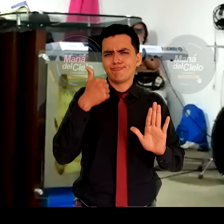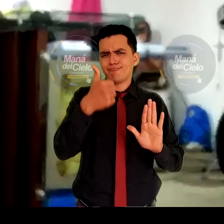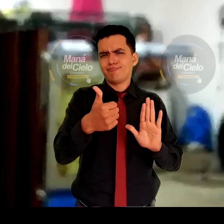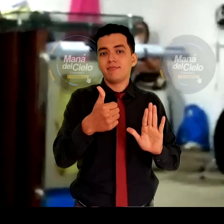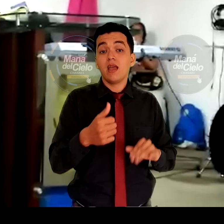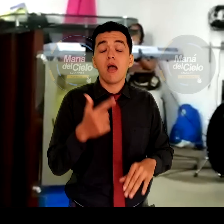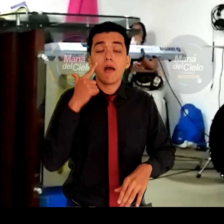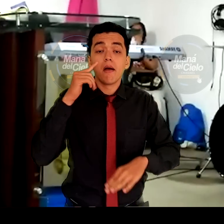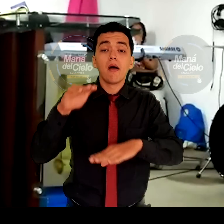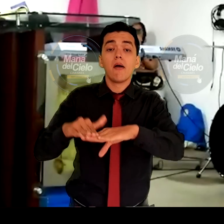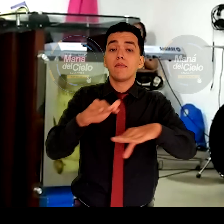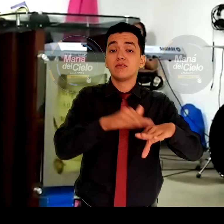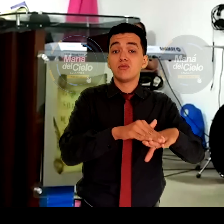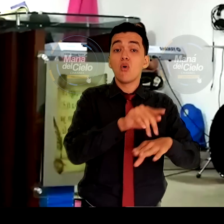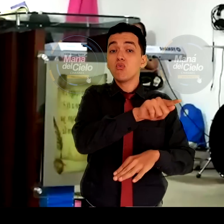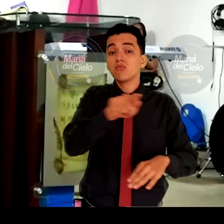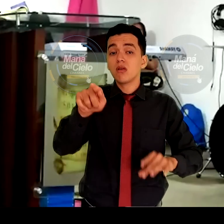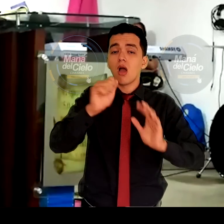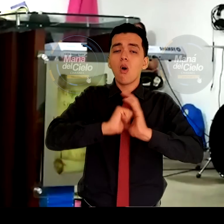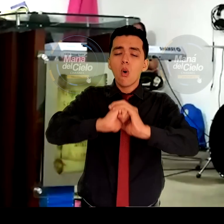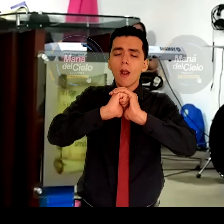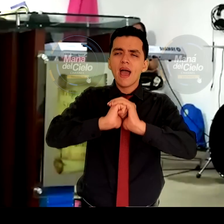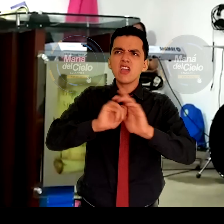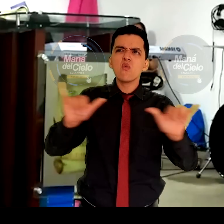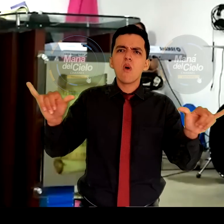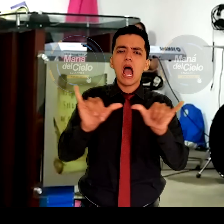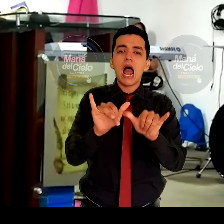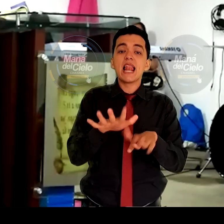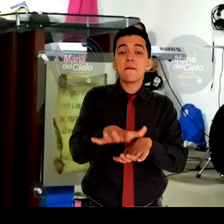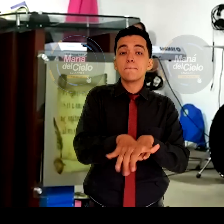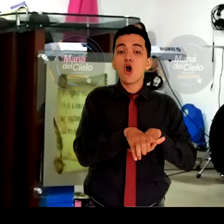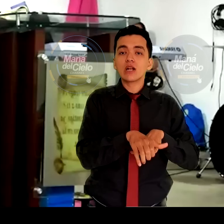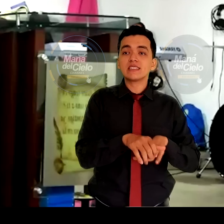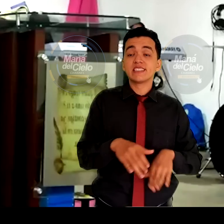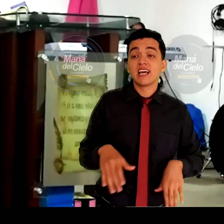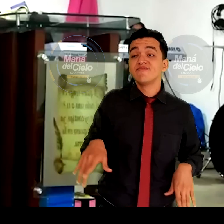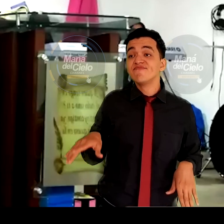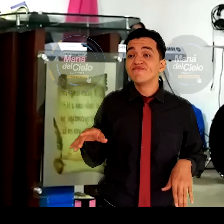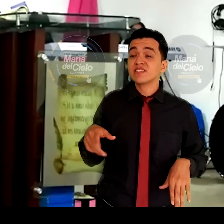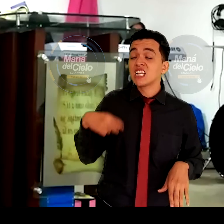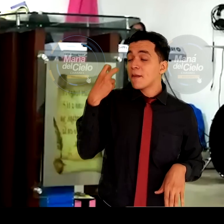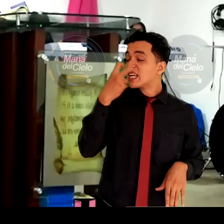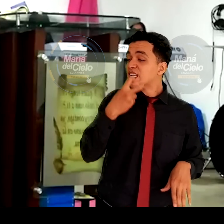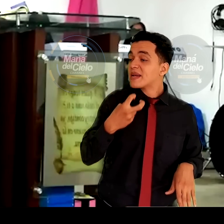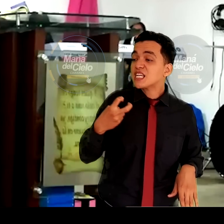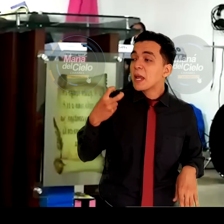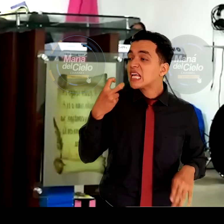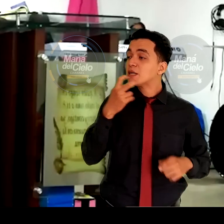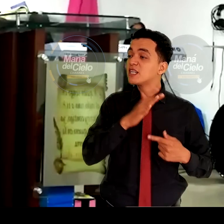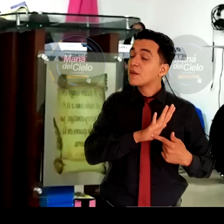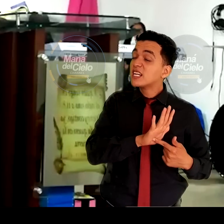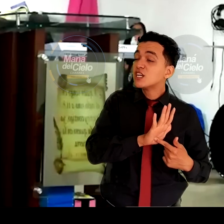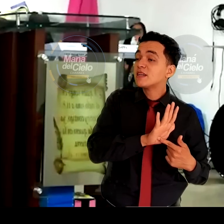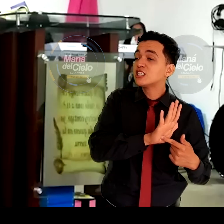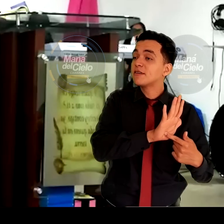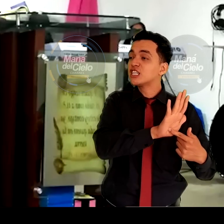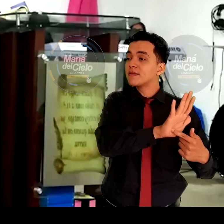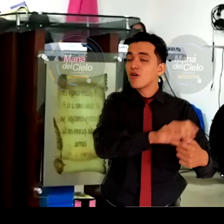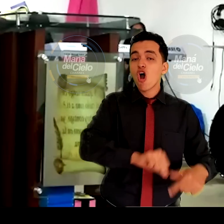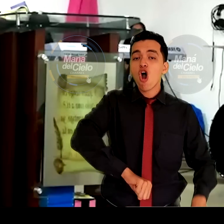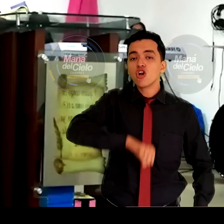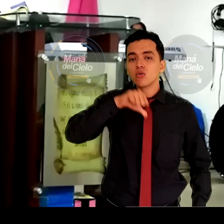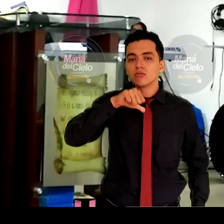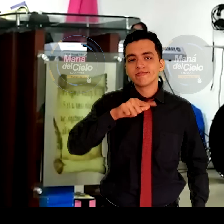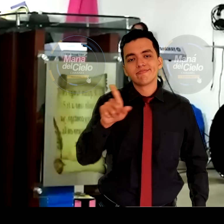sean como los hipócritas, que piensan que por su palabrería serán oídos para ser vistos de los hombres. Os digo que ya tiene su recompensa.